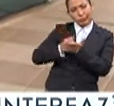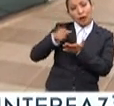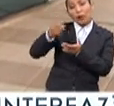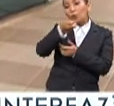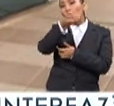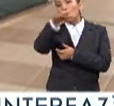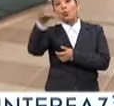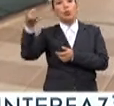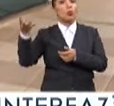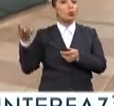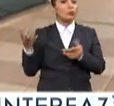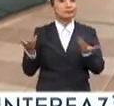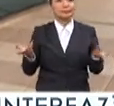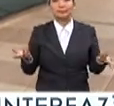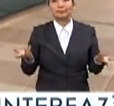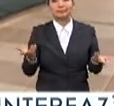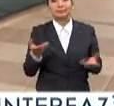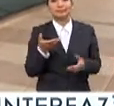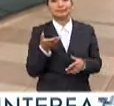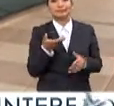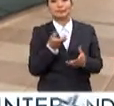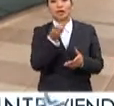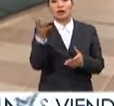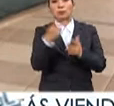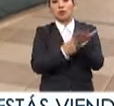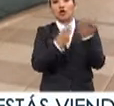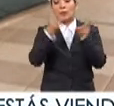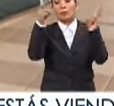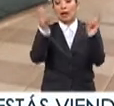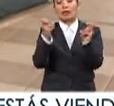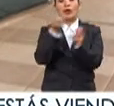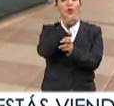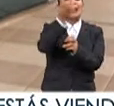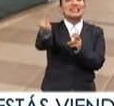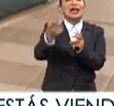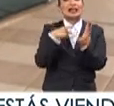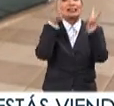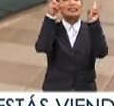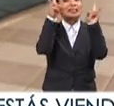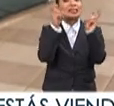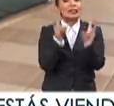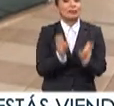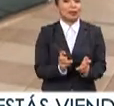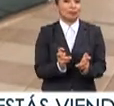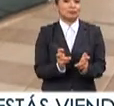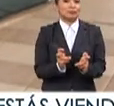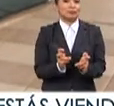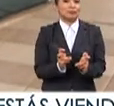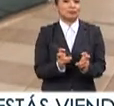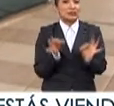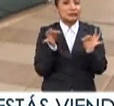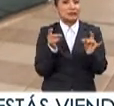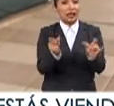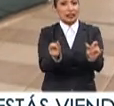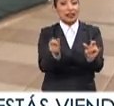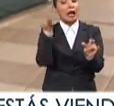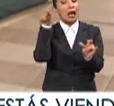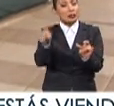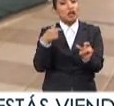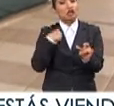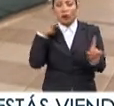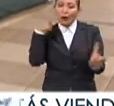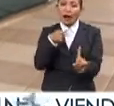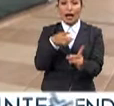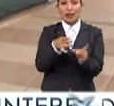cualquier cualquier programa no de cualquier contenido contenido de calidad y ahí es donde voy